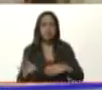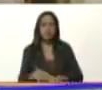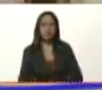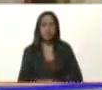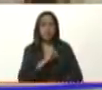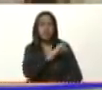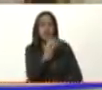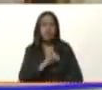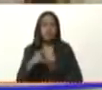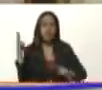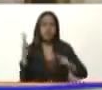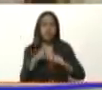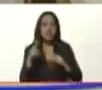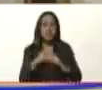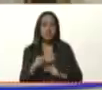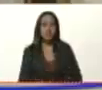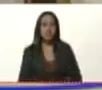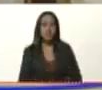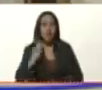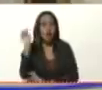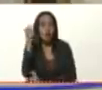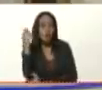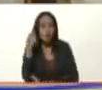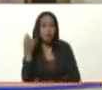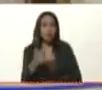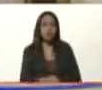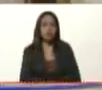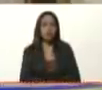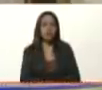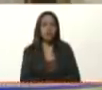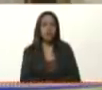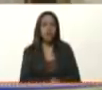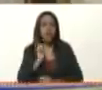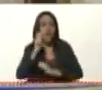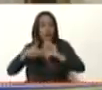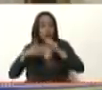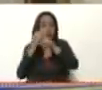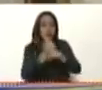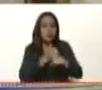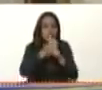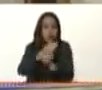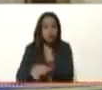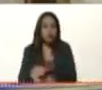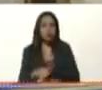Zulia, el Táchira, Apure, Amazonas.